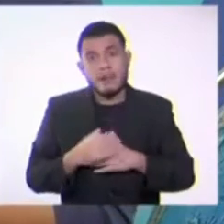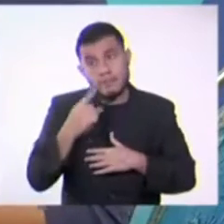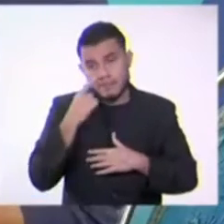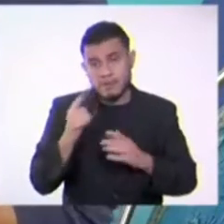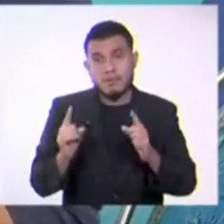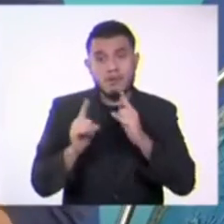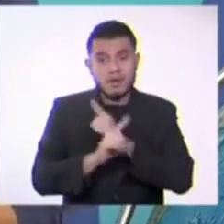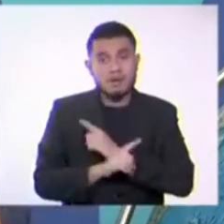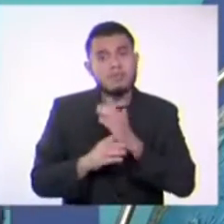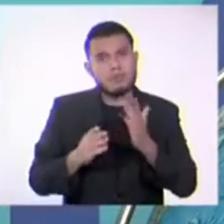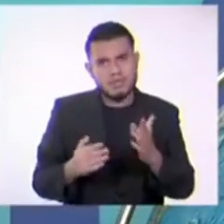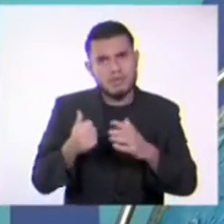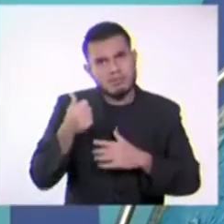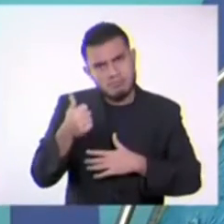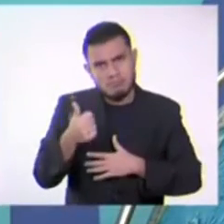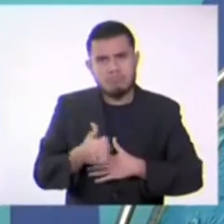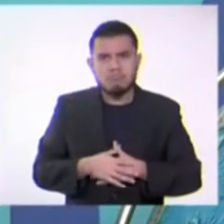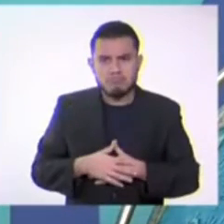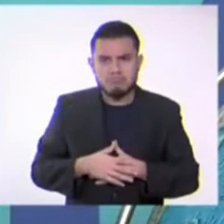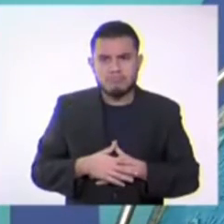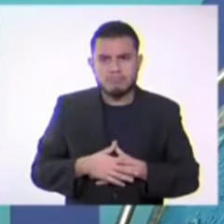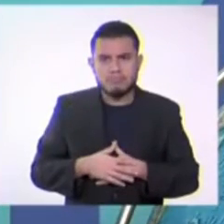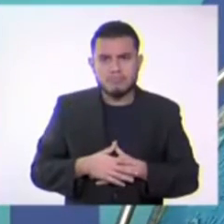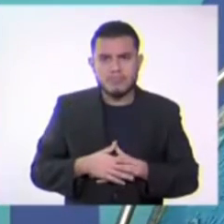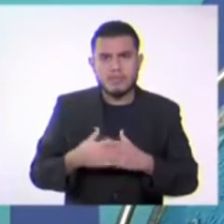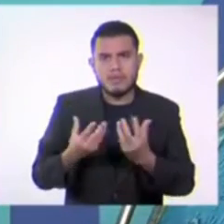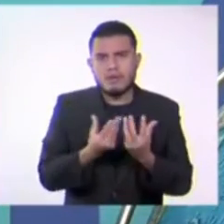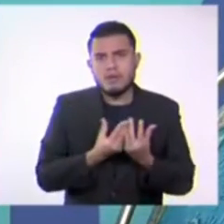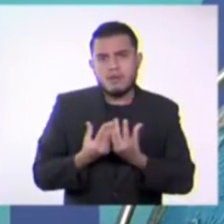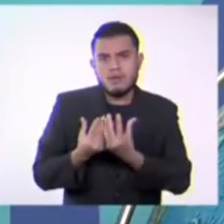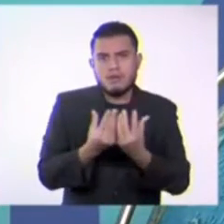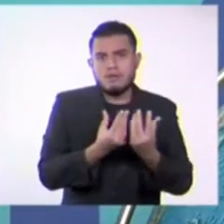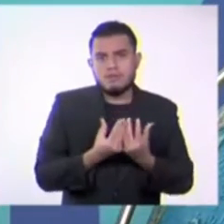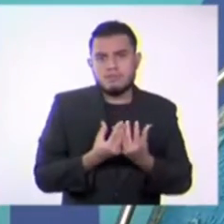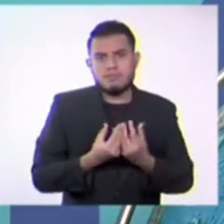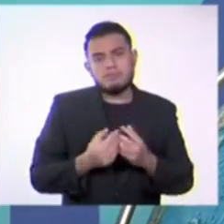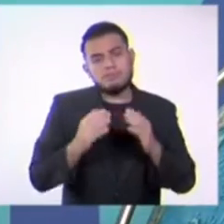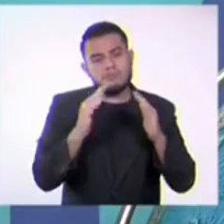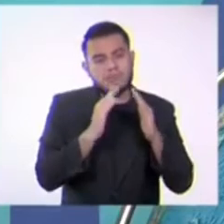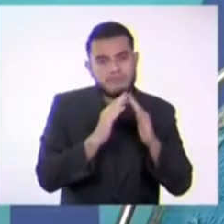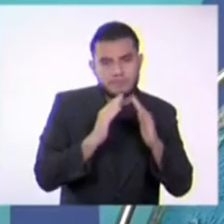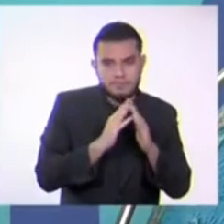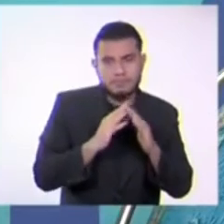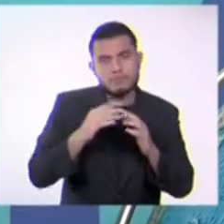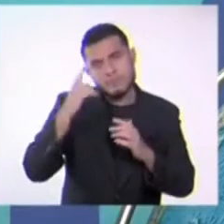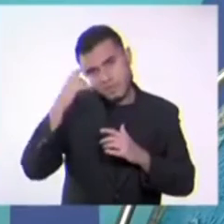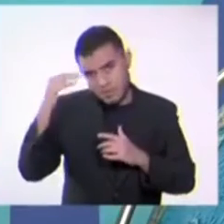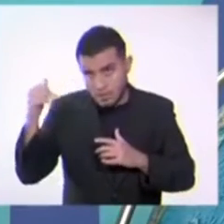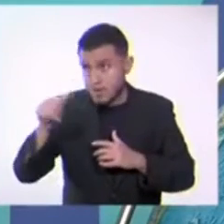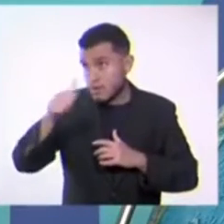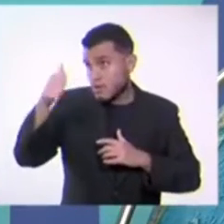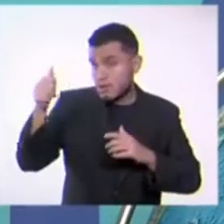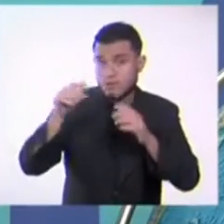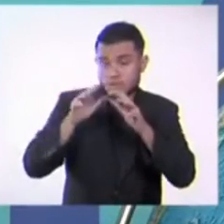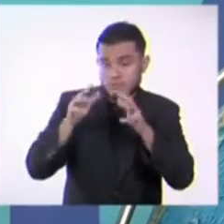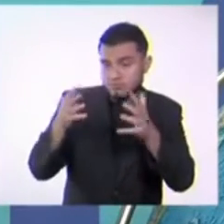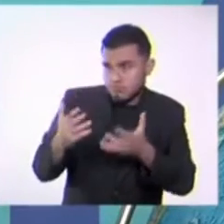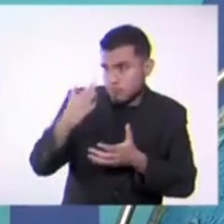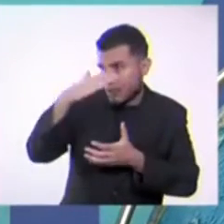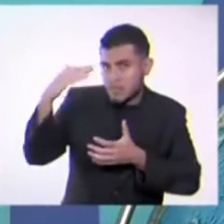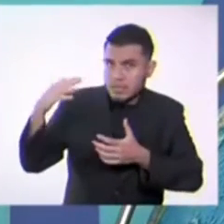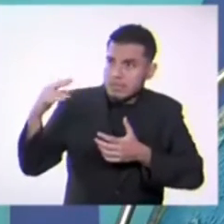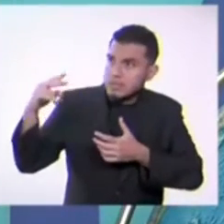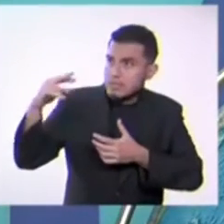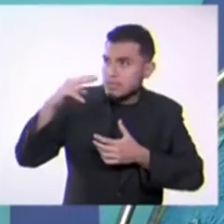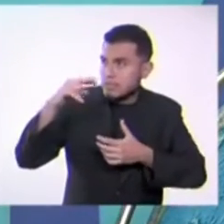bastante significativos dentro de la sociedad, ya desde el aspecto vivienda, política exterior, estamos viendo hasta